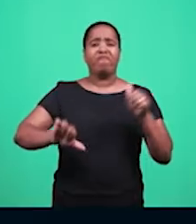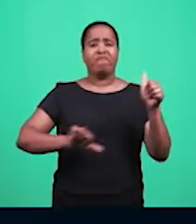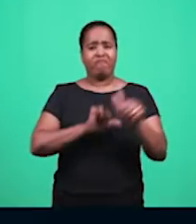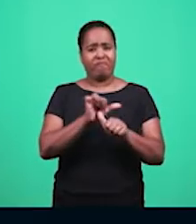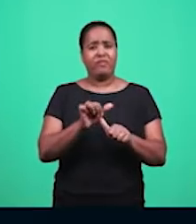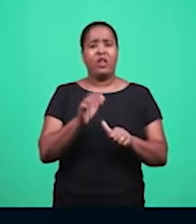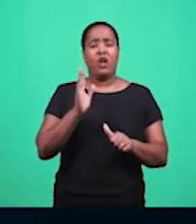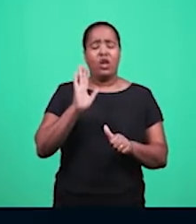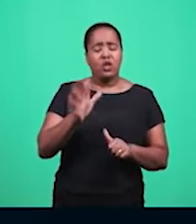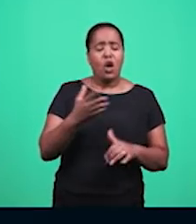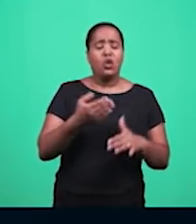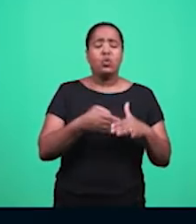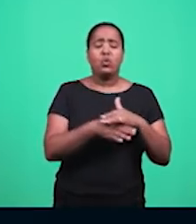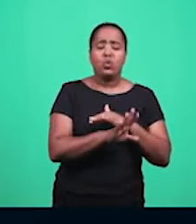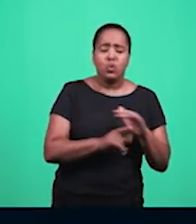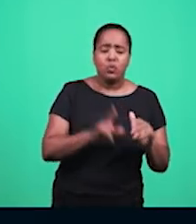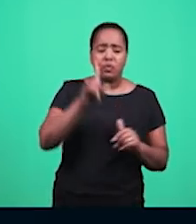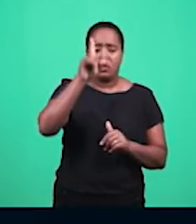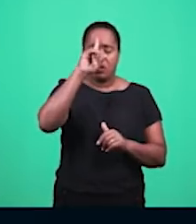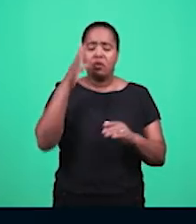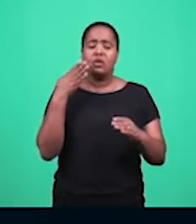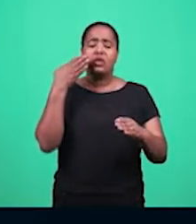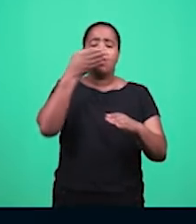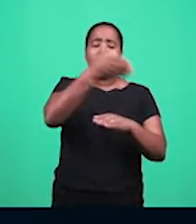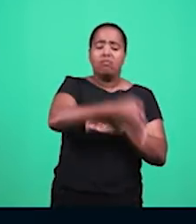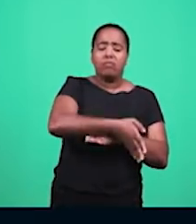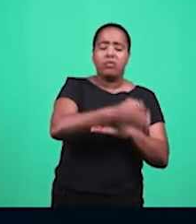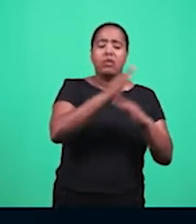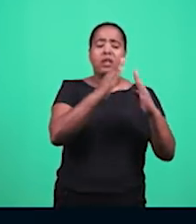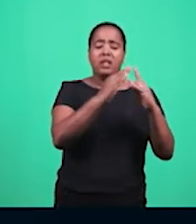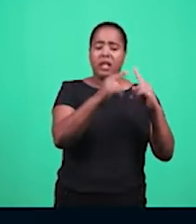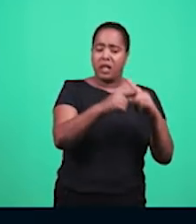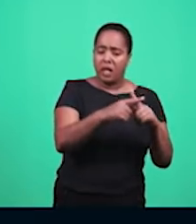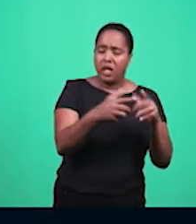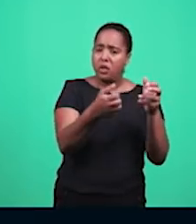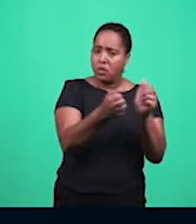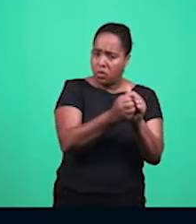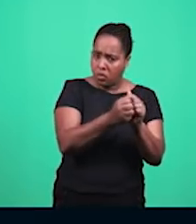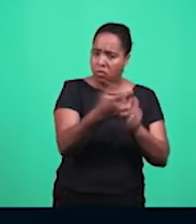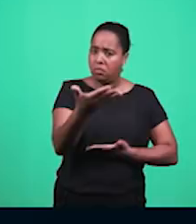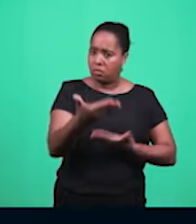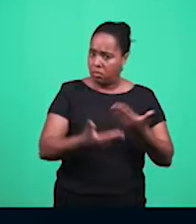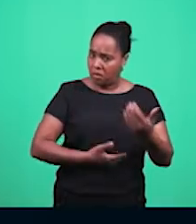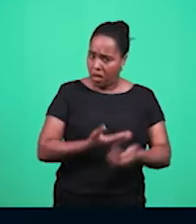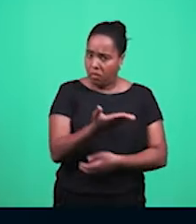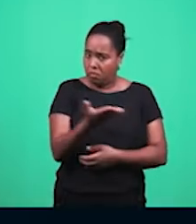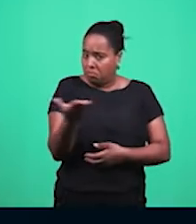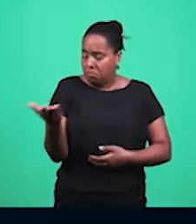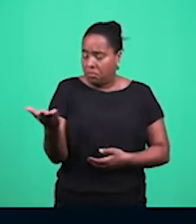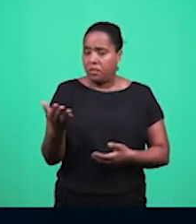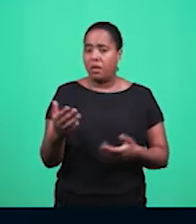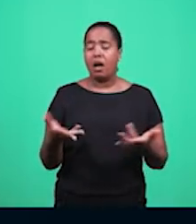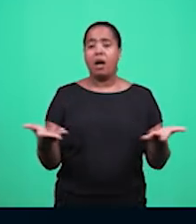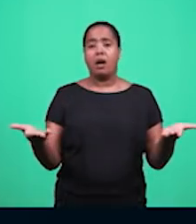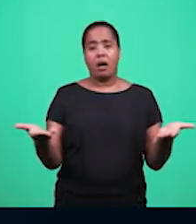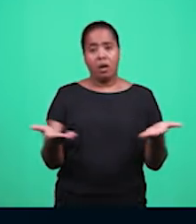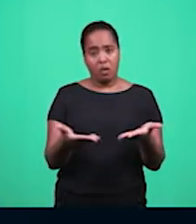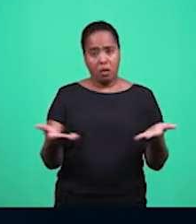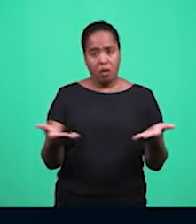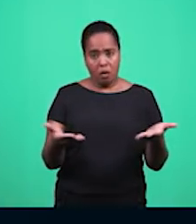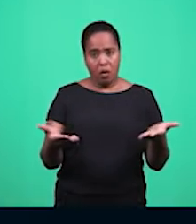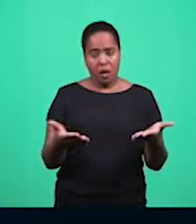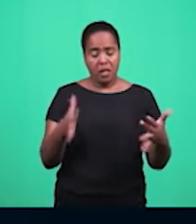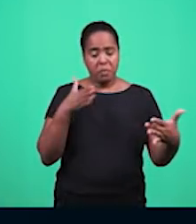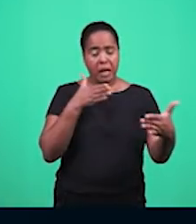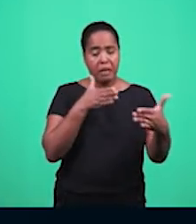nosotros estábamos acostumbrados a estar en la iglesia todos los días juntamente con los hermanos y nosotros estamos teniendo